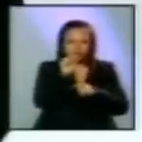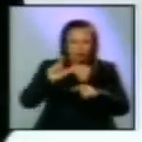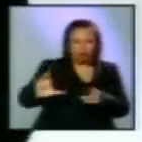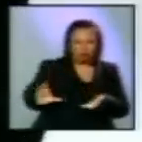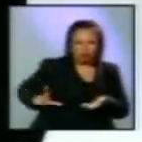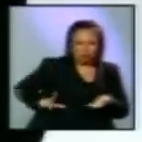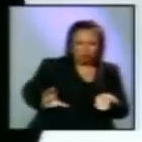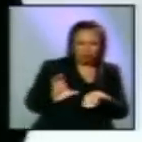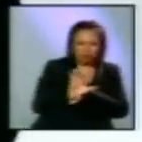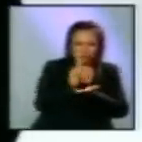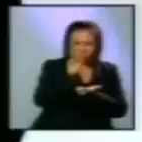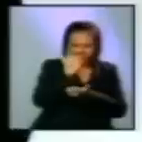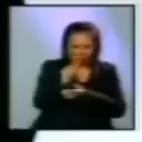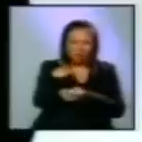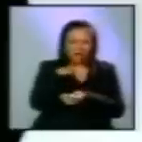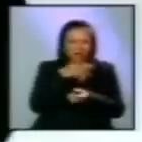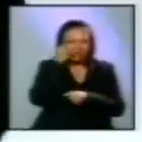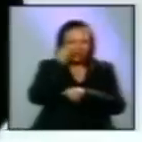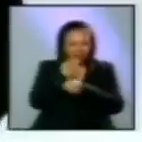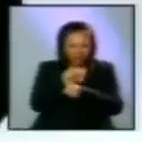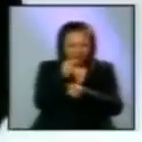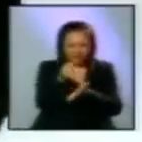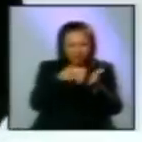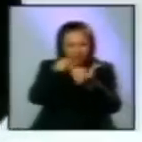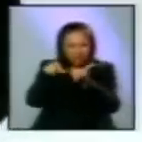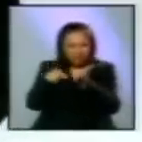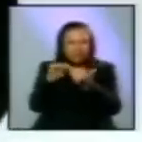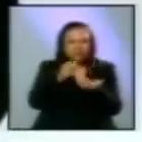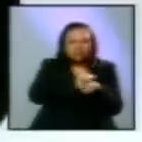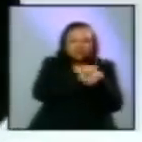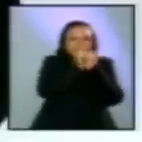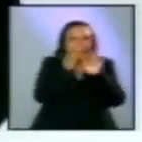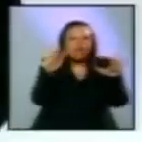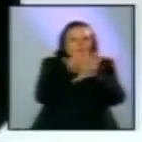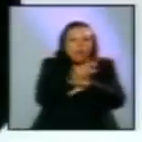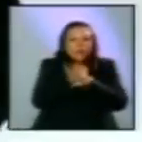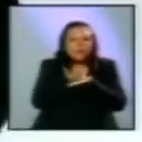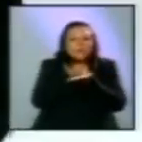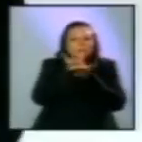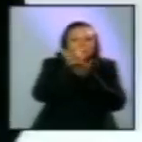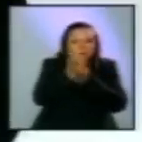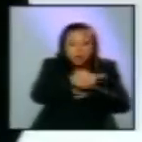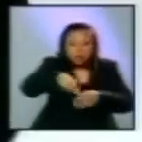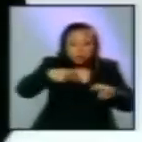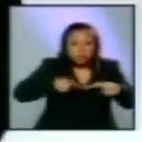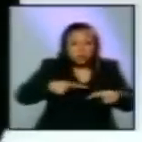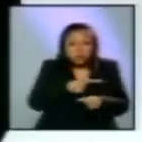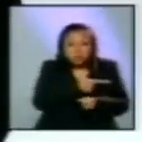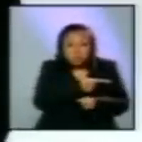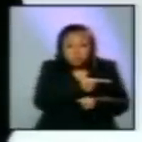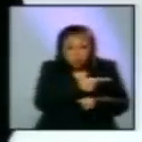la Secretaría de Agricultura y que se conviertan en pagos, en contratos a los campesinos más pobres para